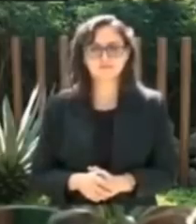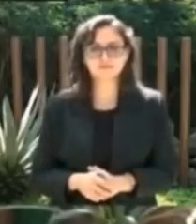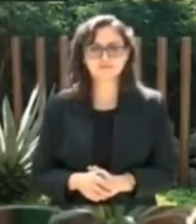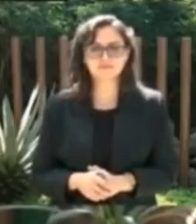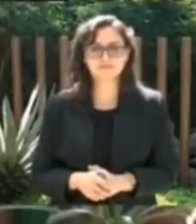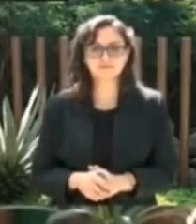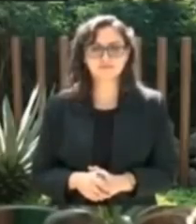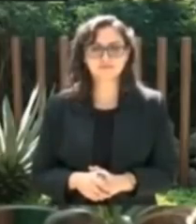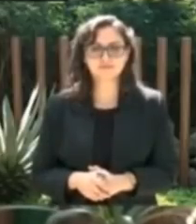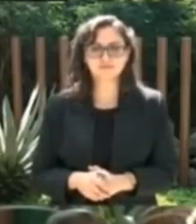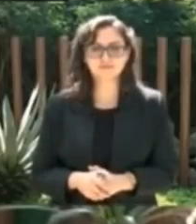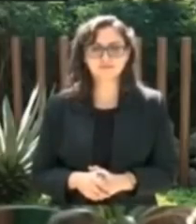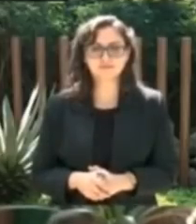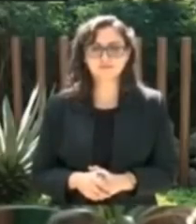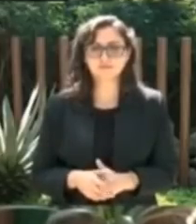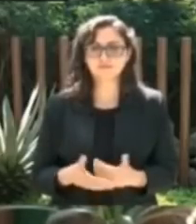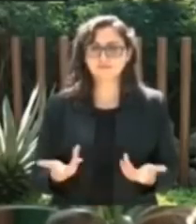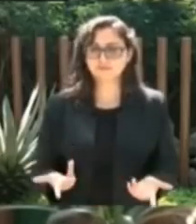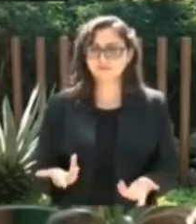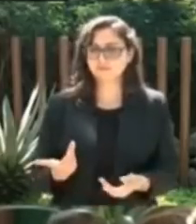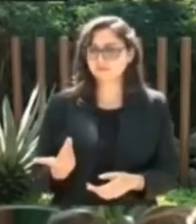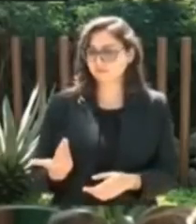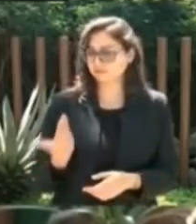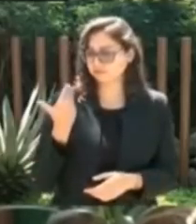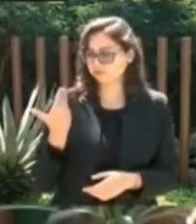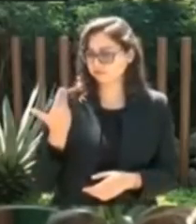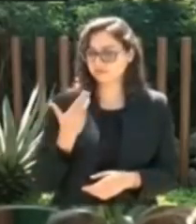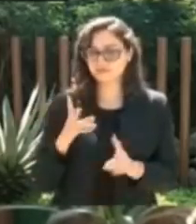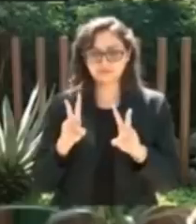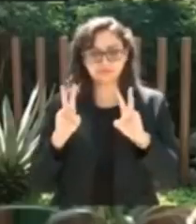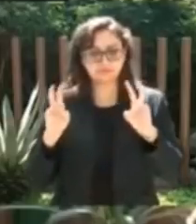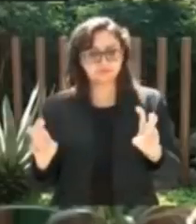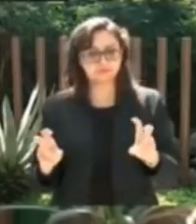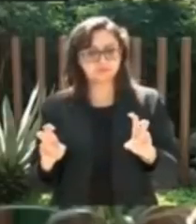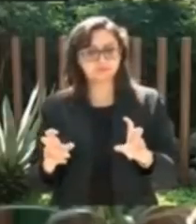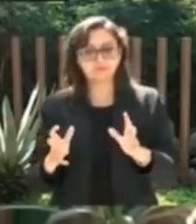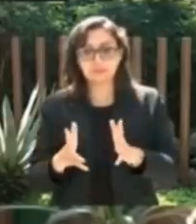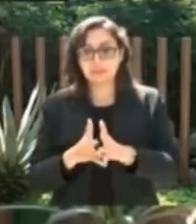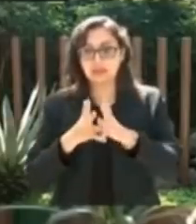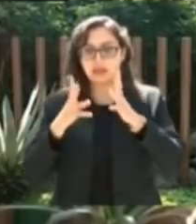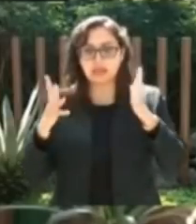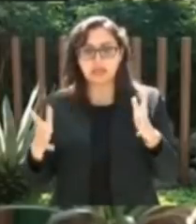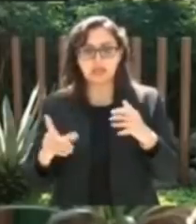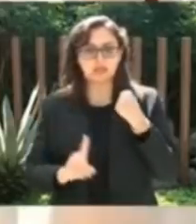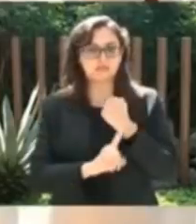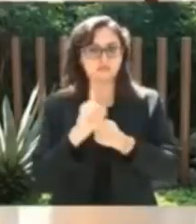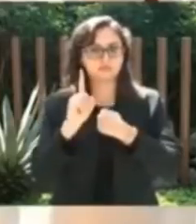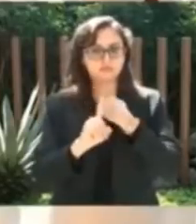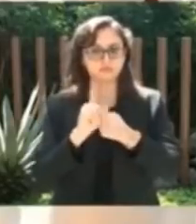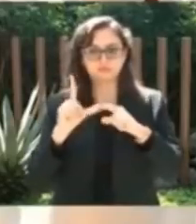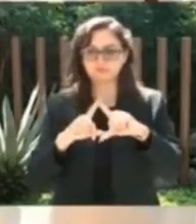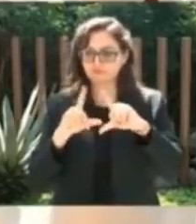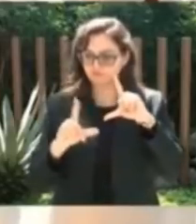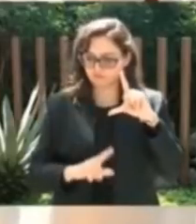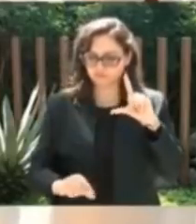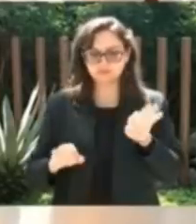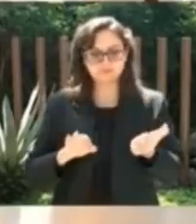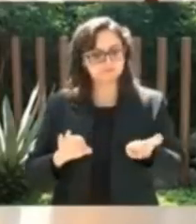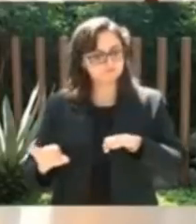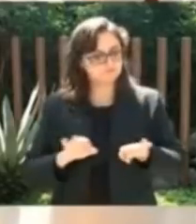Recientemente lo de los grandes problemas de México es un buen trabajo